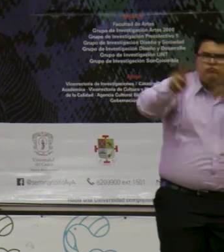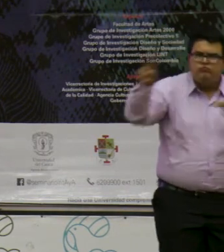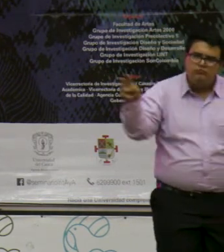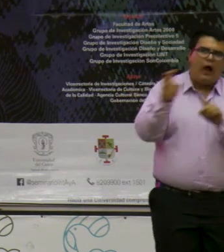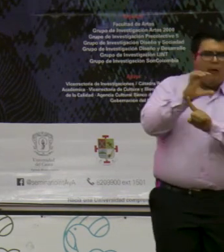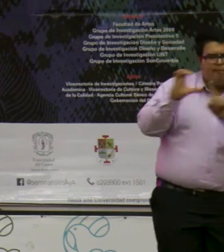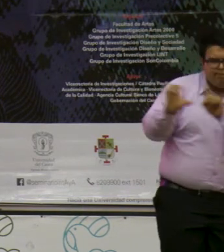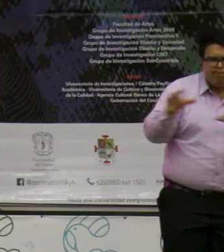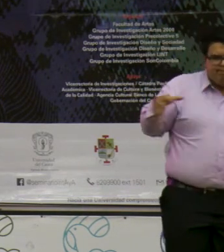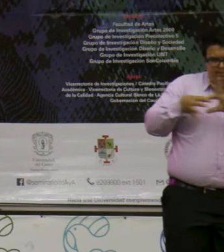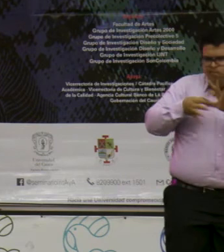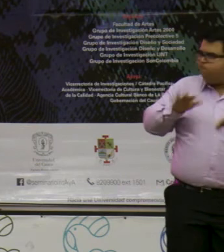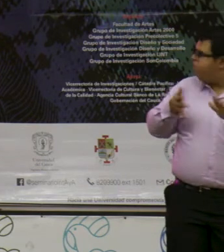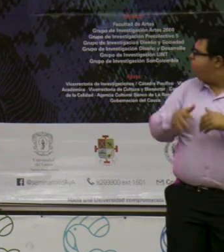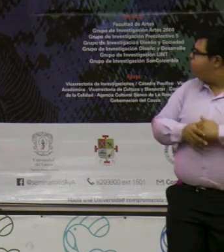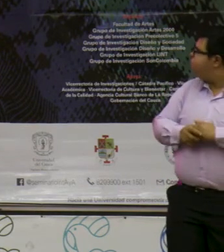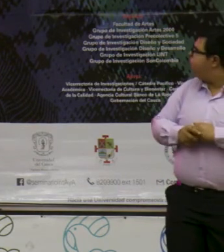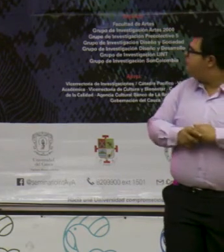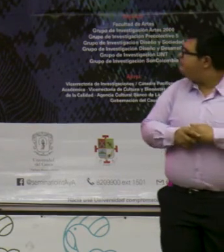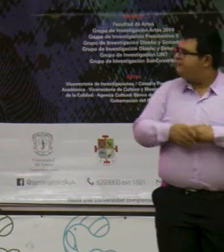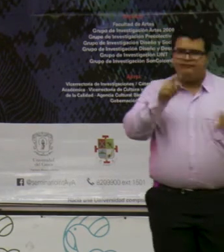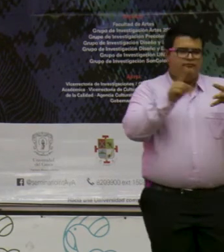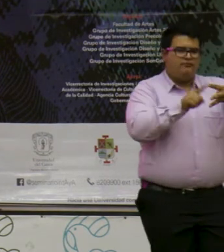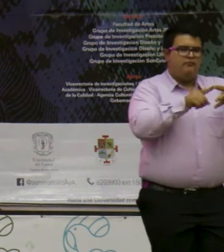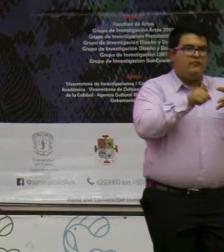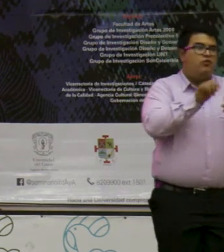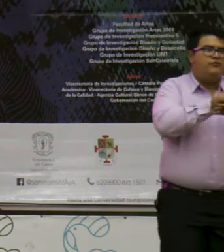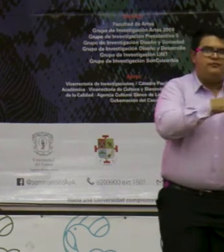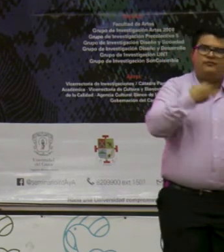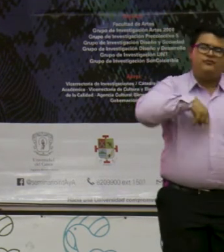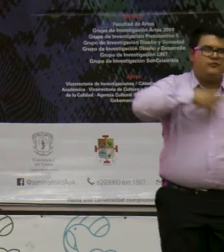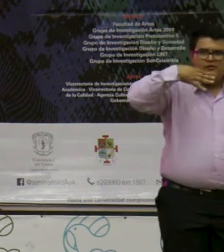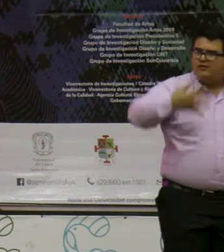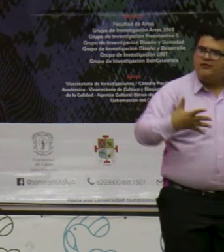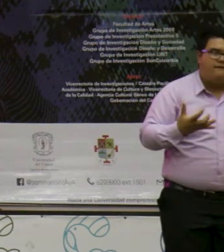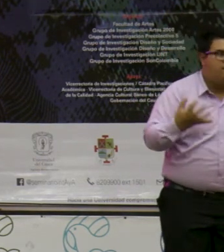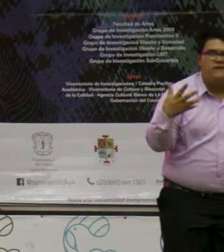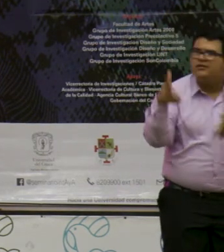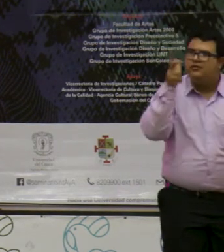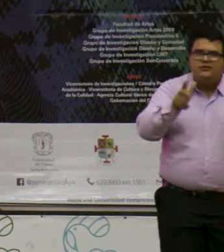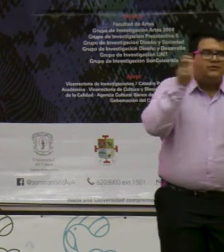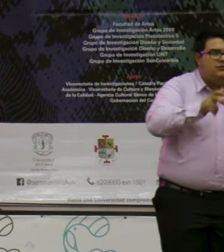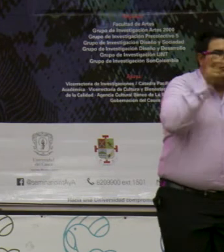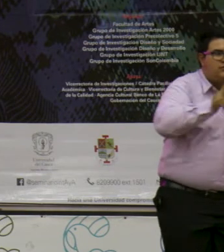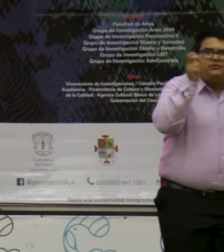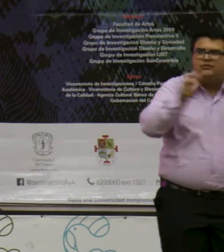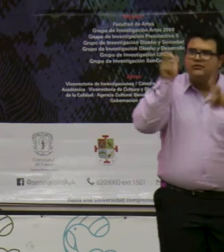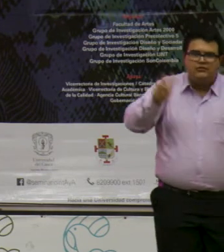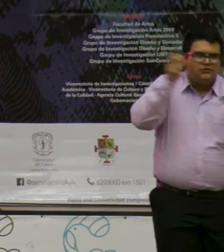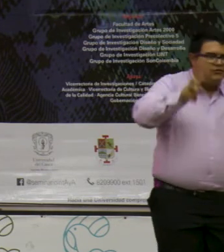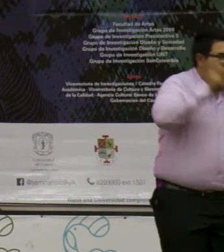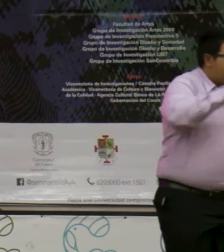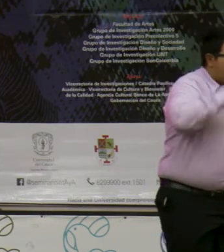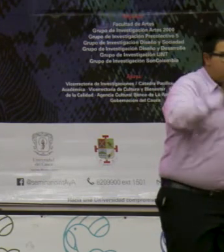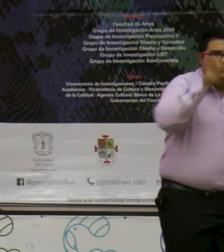culturales. El furor por el archivo es esta compulsión que tenemos absurda, que además está permitiendo la legitimación